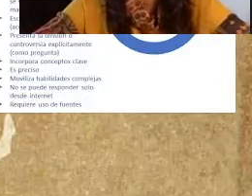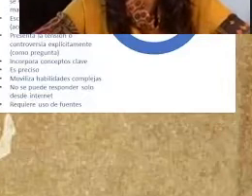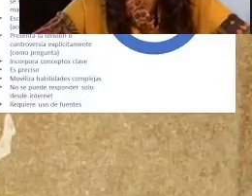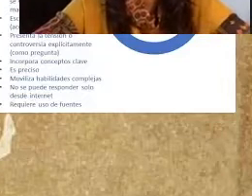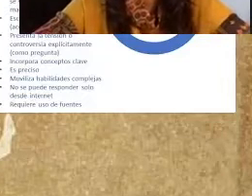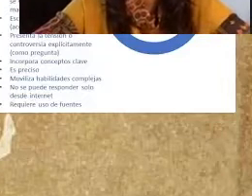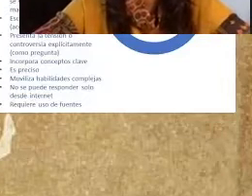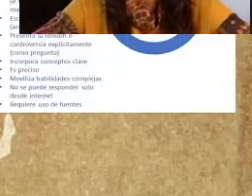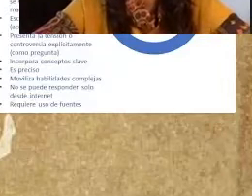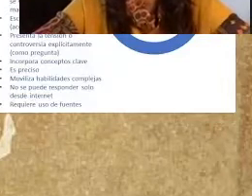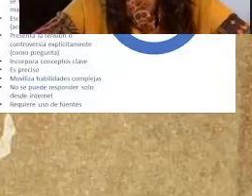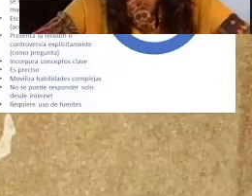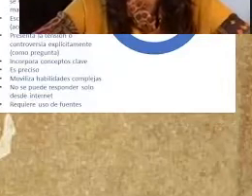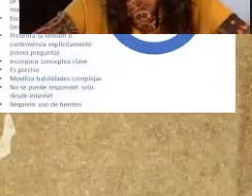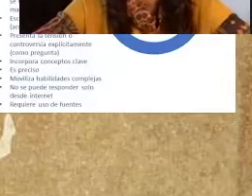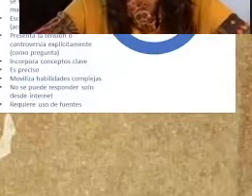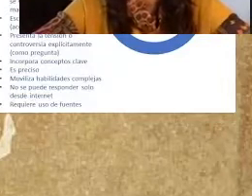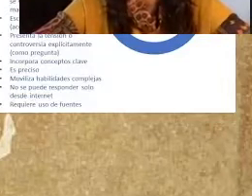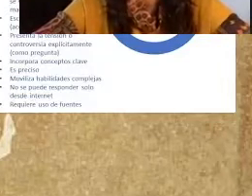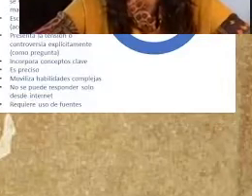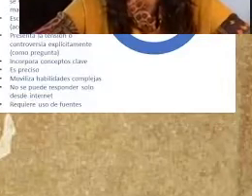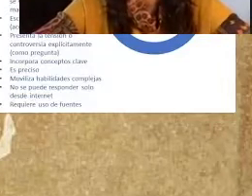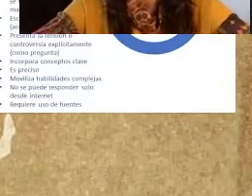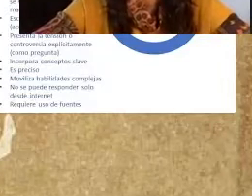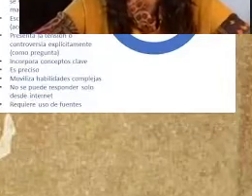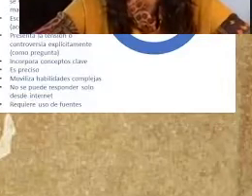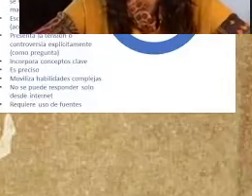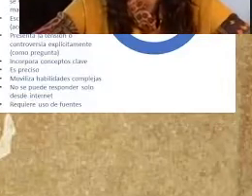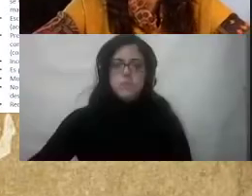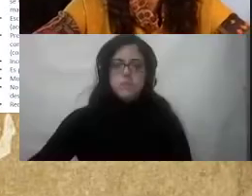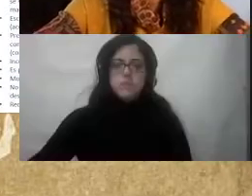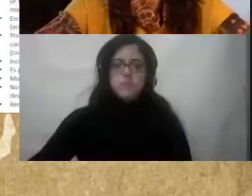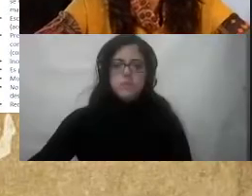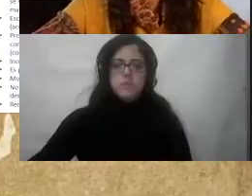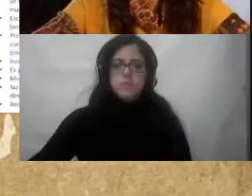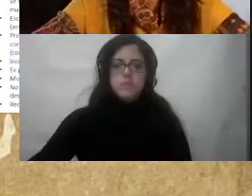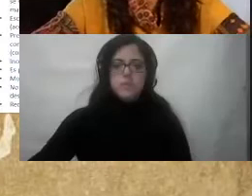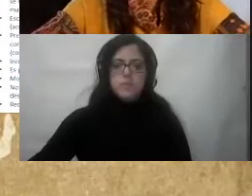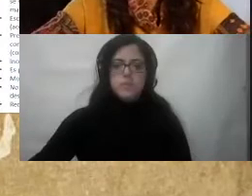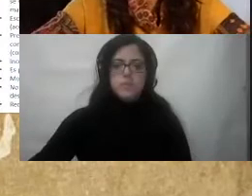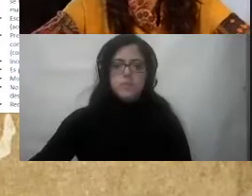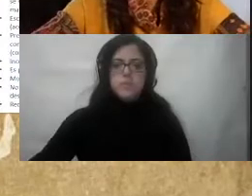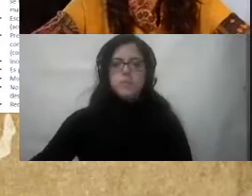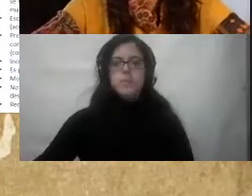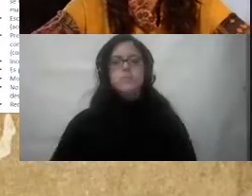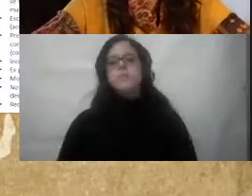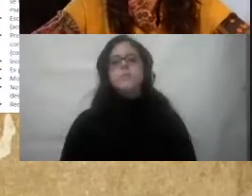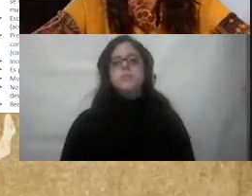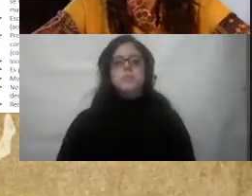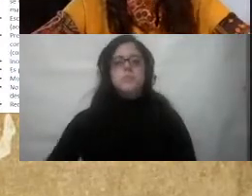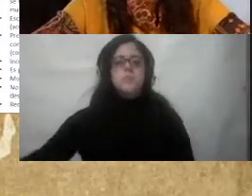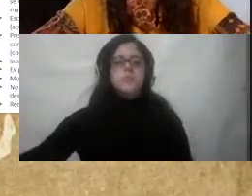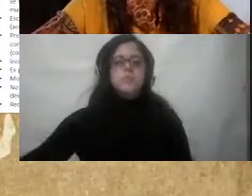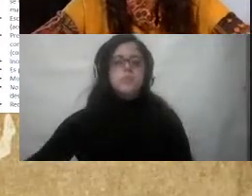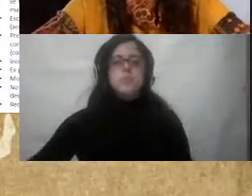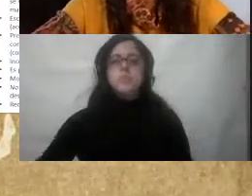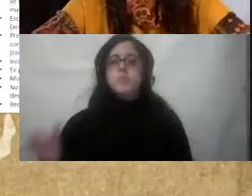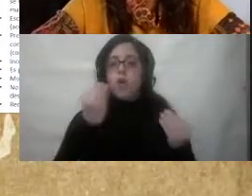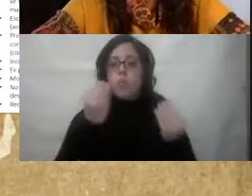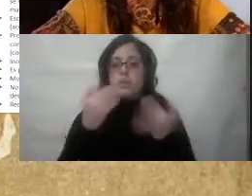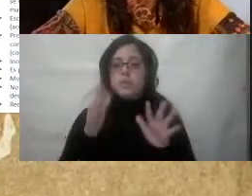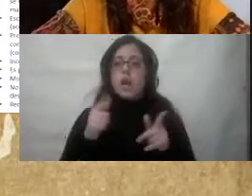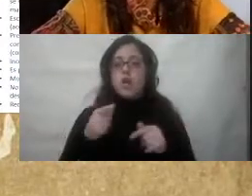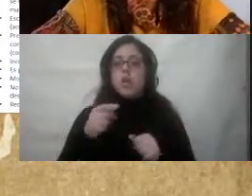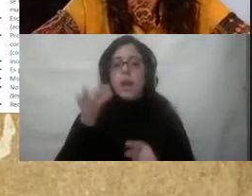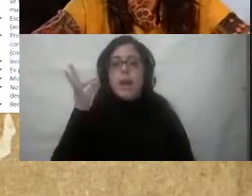Hola, buenas tardes. Bueno, como dice Carmen Gloria, yo trabajo en el rol intermedio y me voy a tomar de la misma referencia que indica